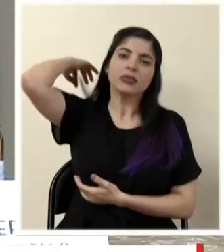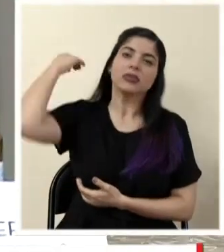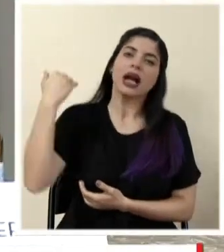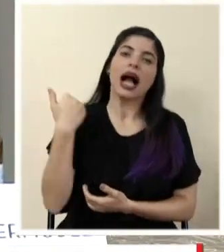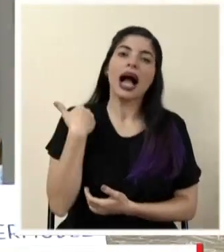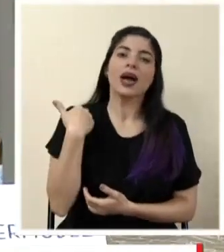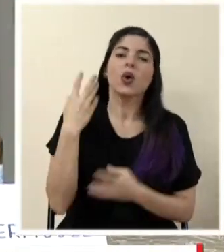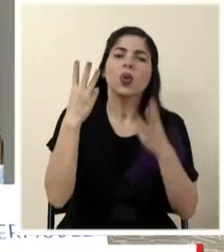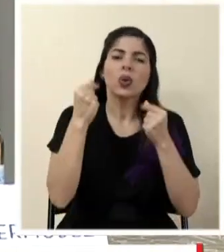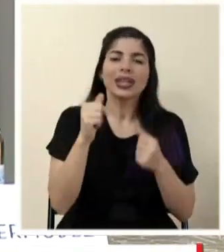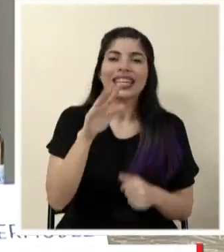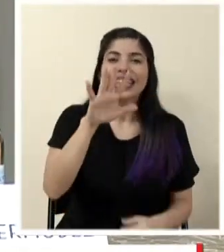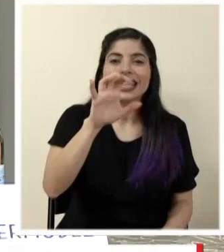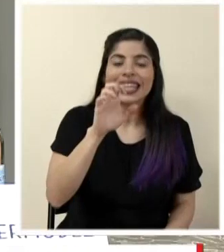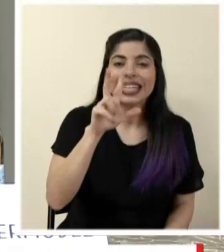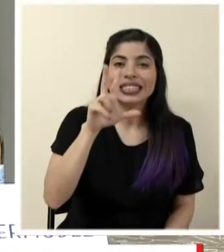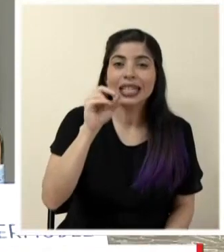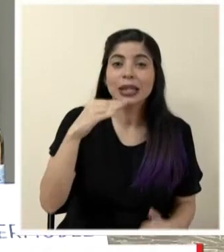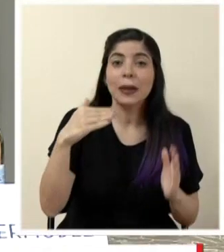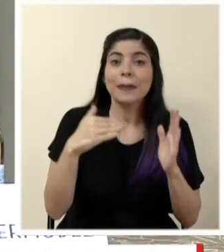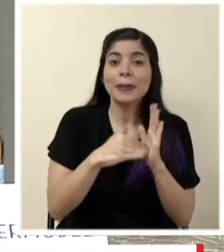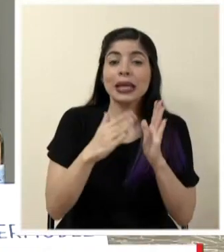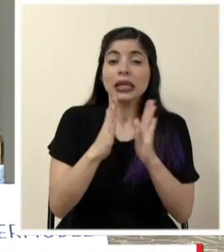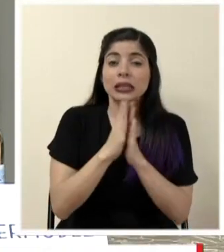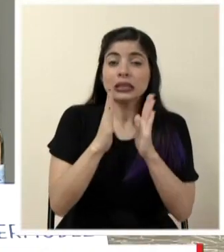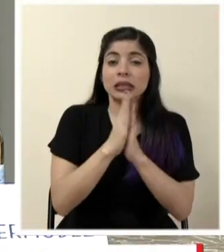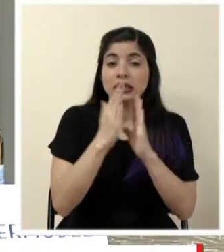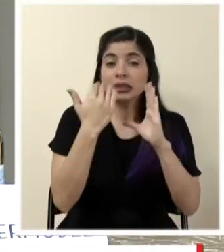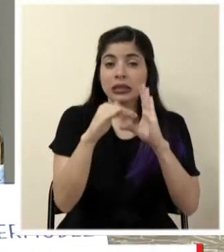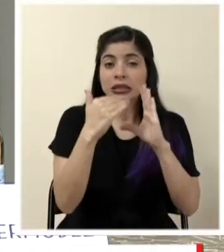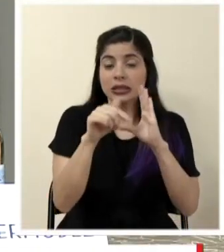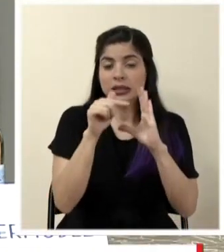530,000 solicitudes presentadas en la plataforma